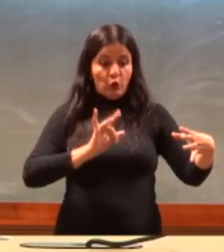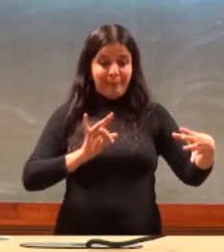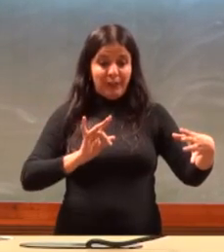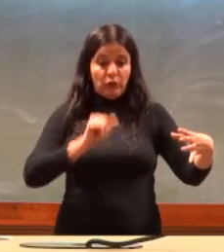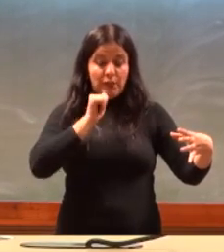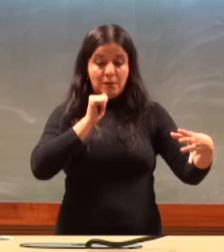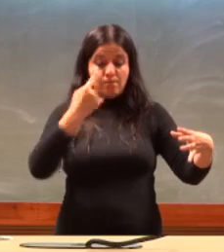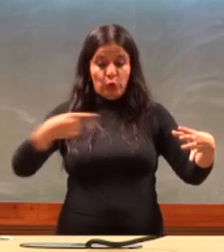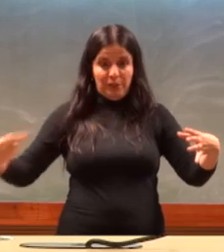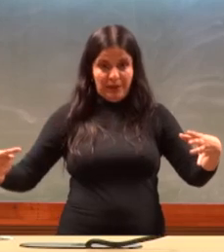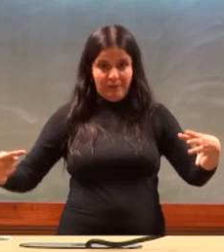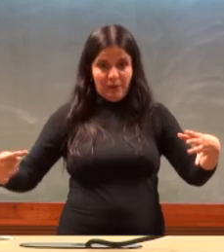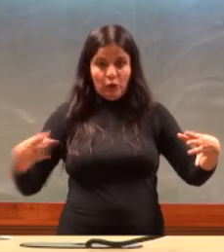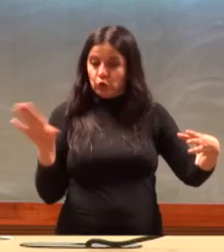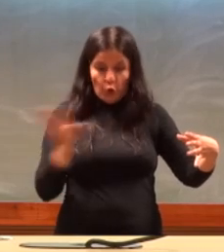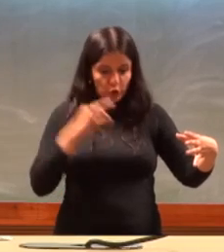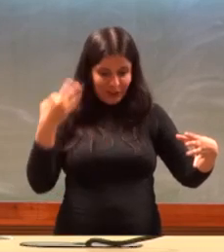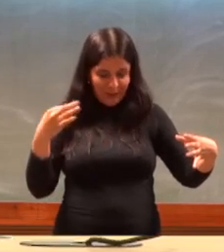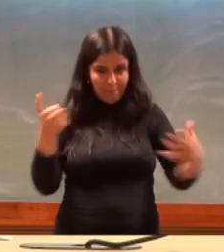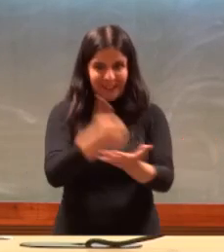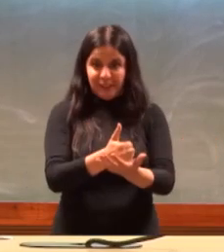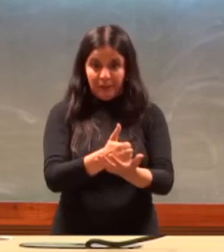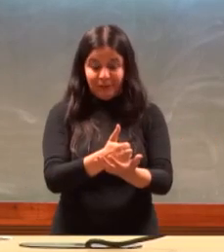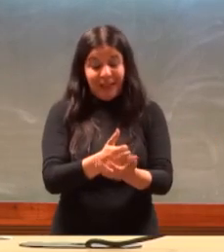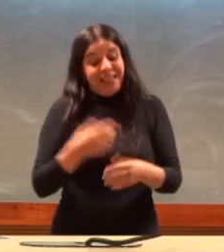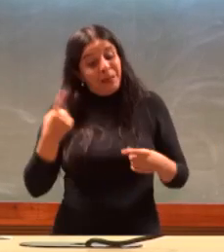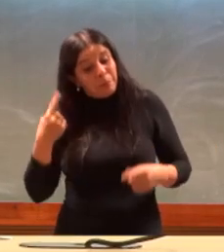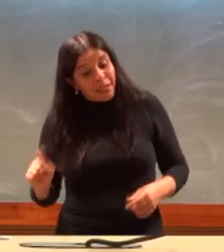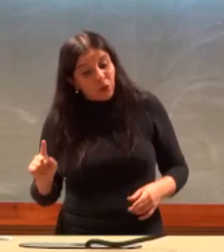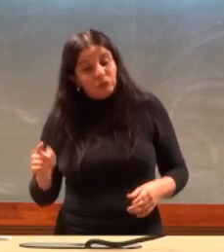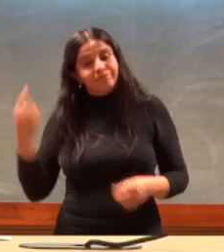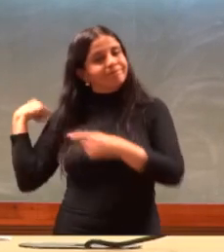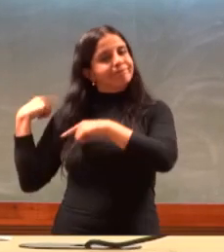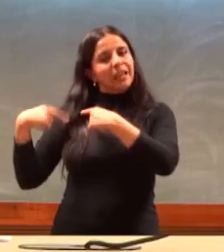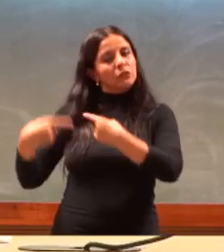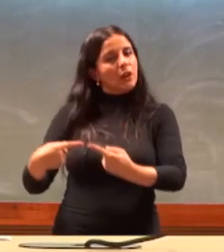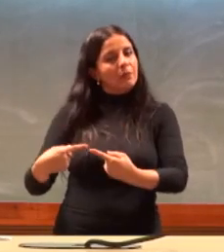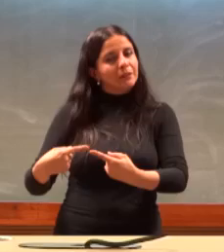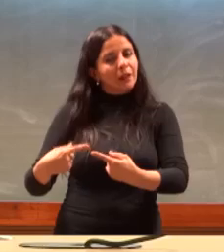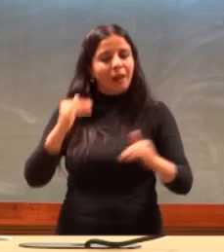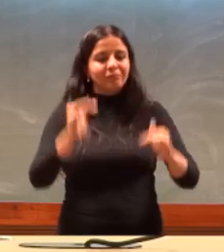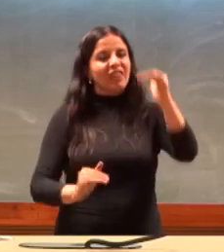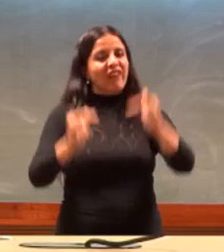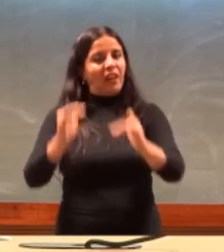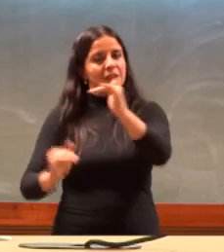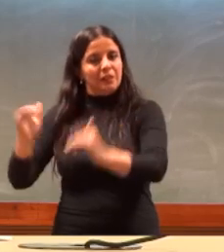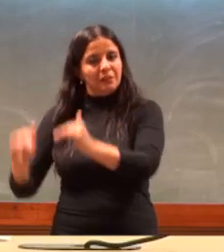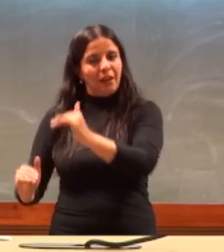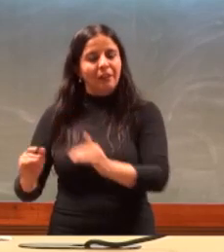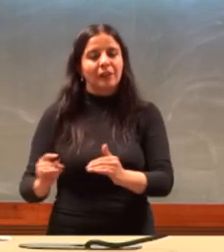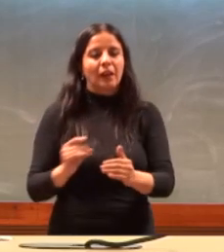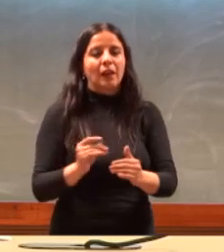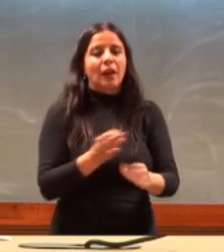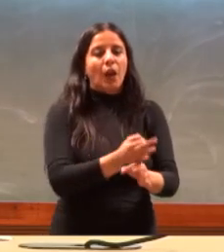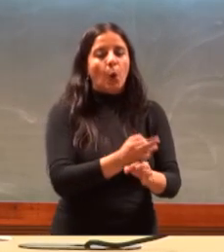con equidad pero creemos que históricamente esto no es lo que ha caracterizado la facultad porque tácitamente se ha marcado diferencias entre escuelas y departamentos